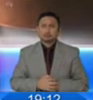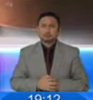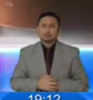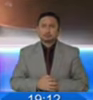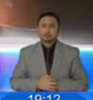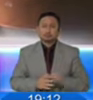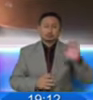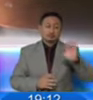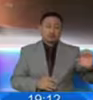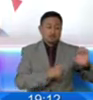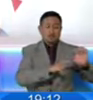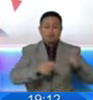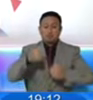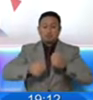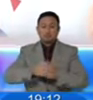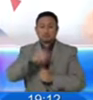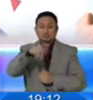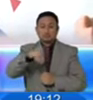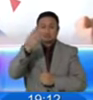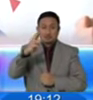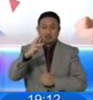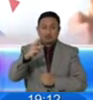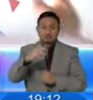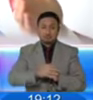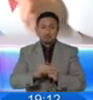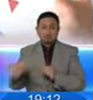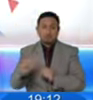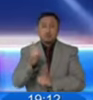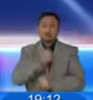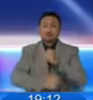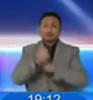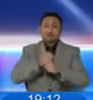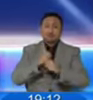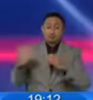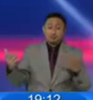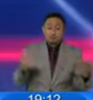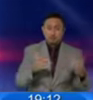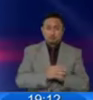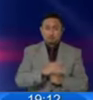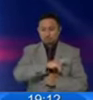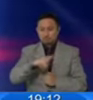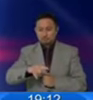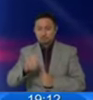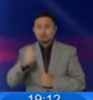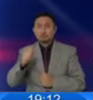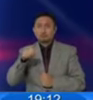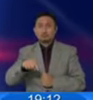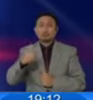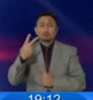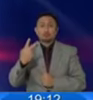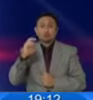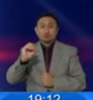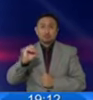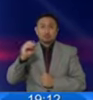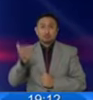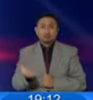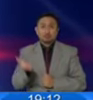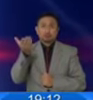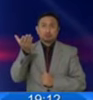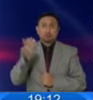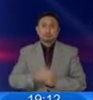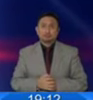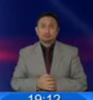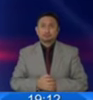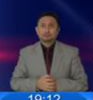Comparando enero a mayo del 2016 con el mismo periodo del 2017, se refleja un incremento del 10,2% en la recaudación